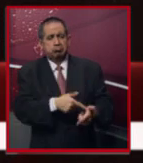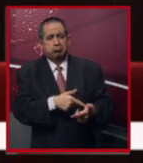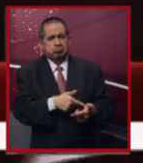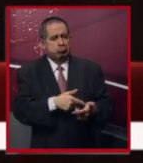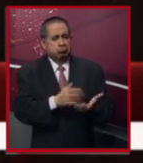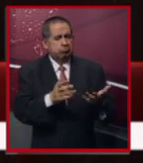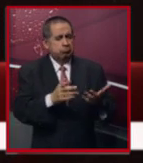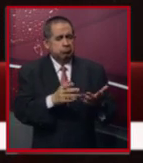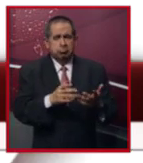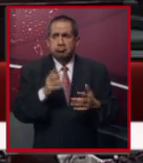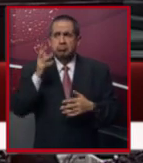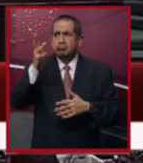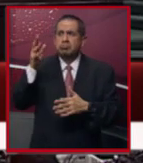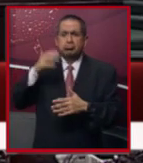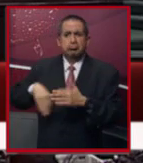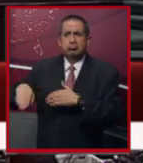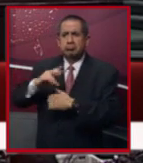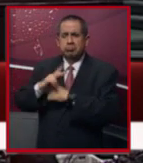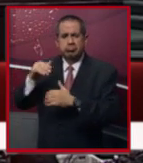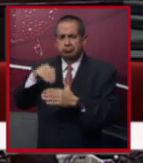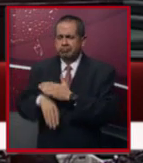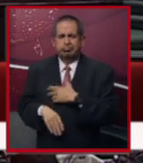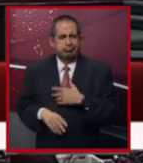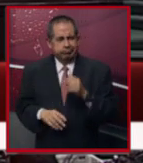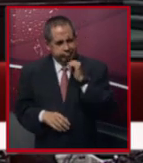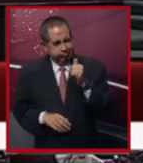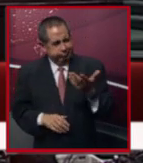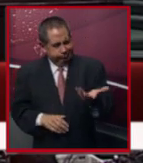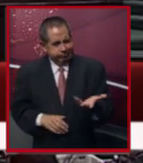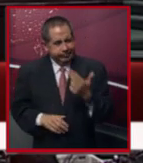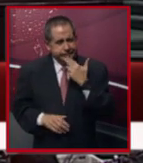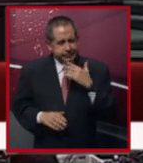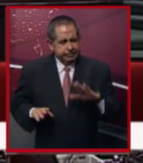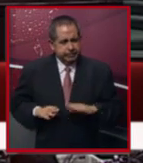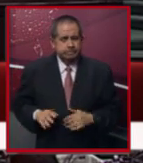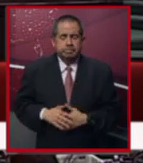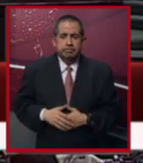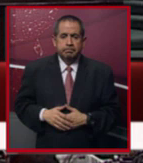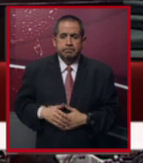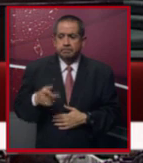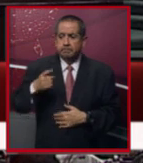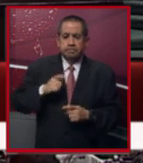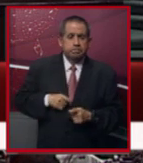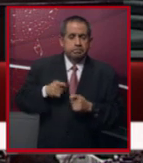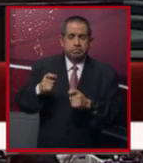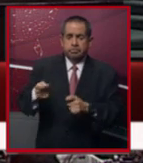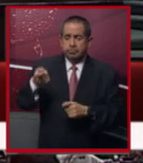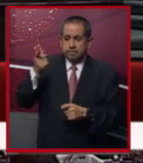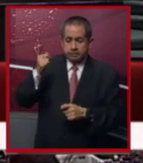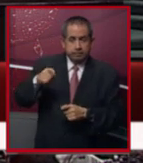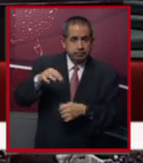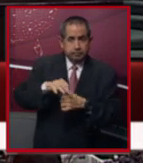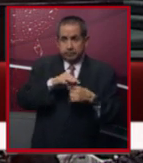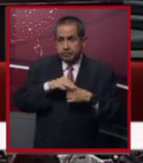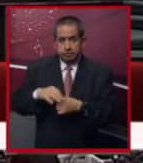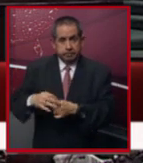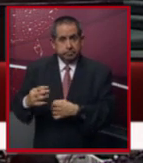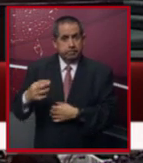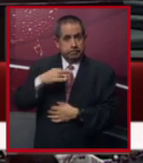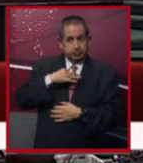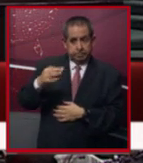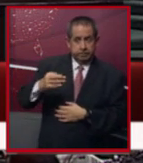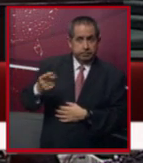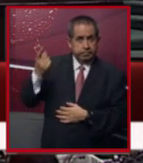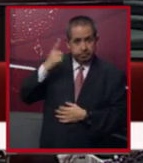al despeñadero. Compañeros y compañeras legisladores, el mandato que nos otorgaron los